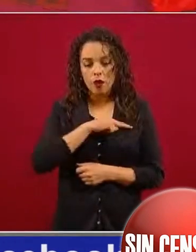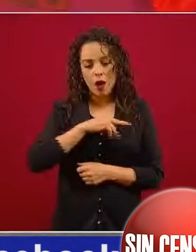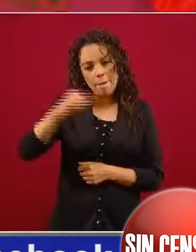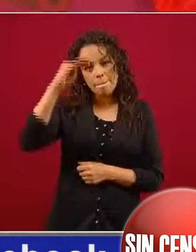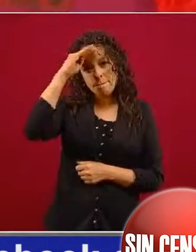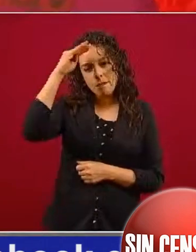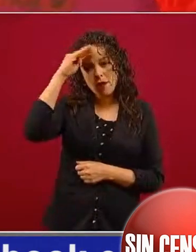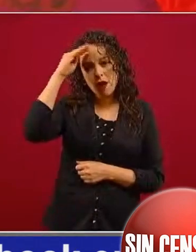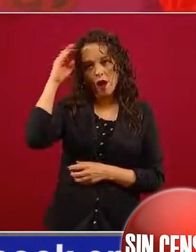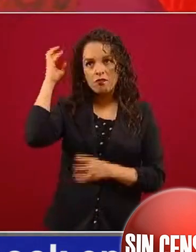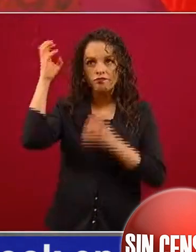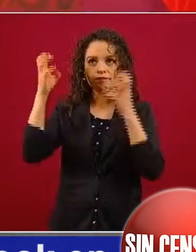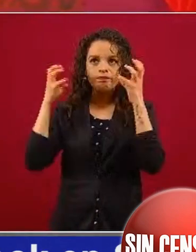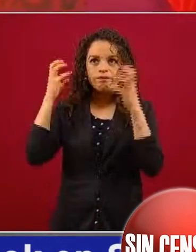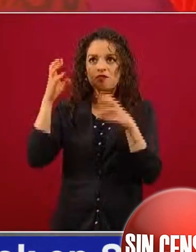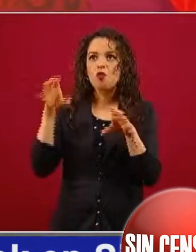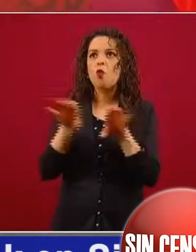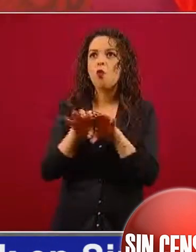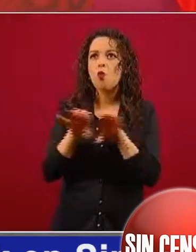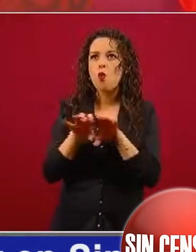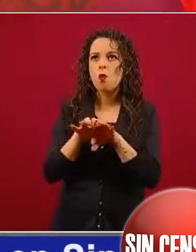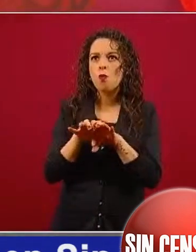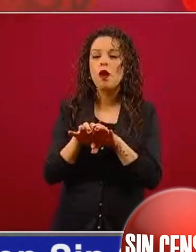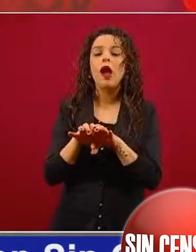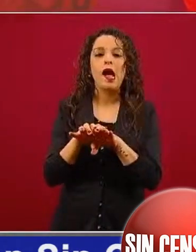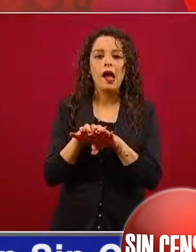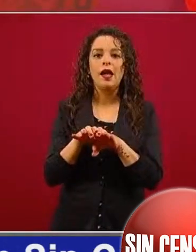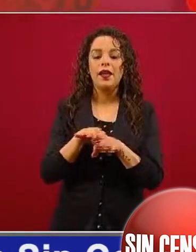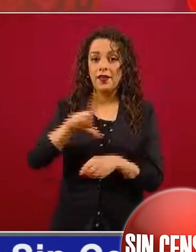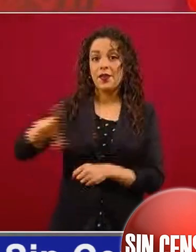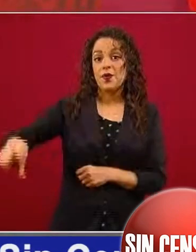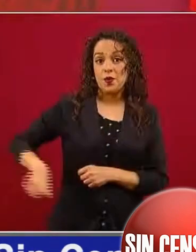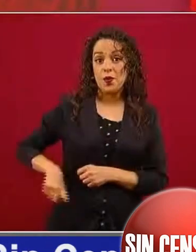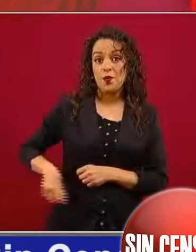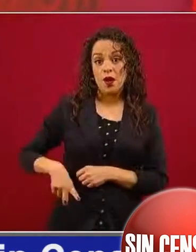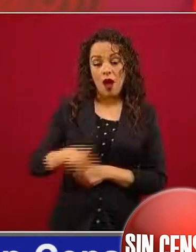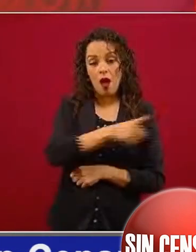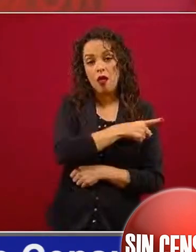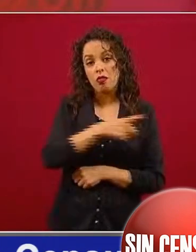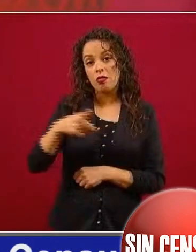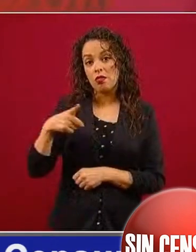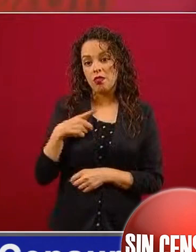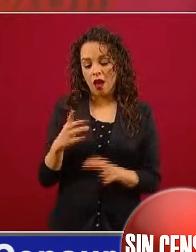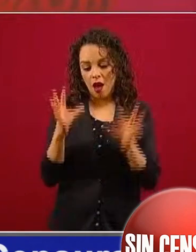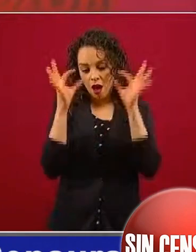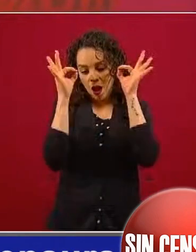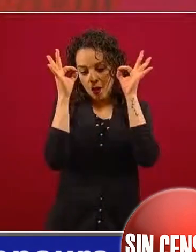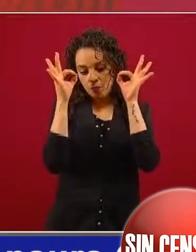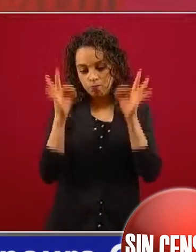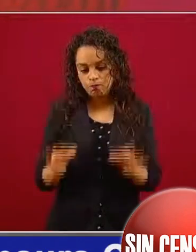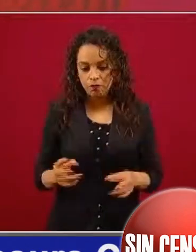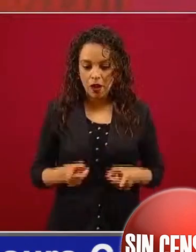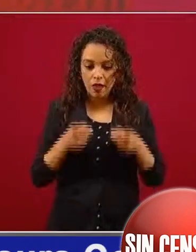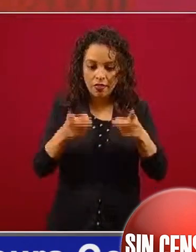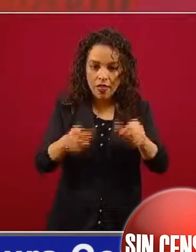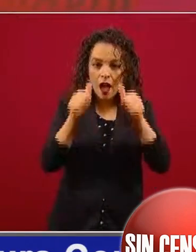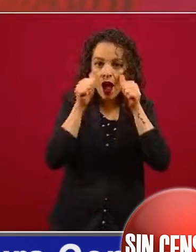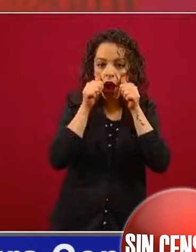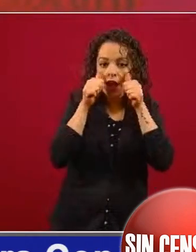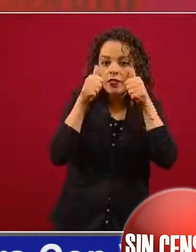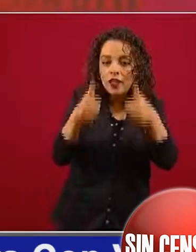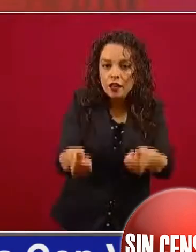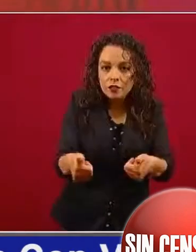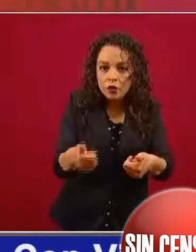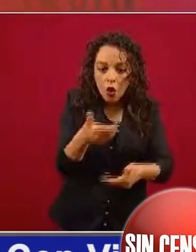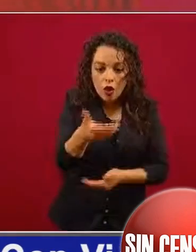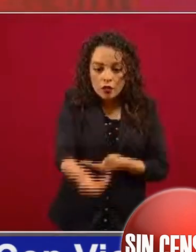pues que el gobierno esté al servicio de los ciudadanos, pero no